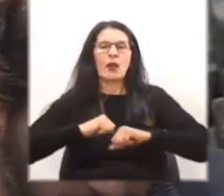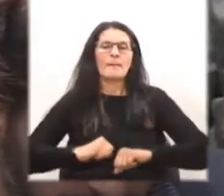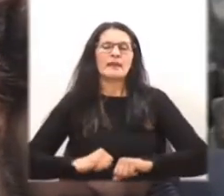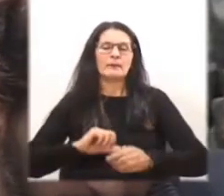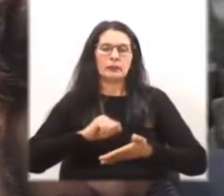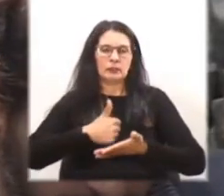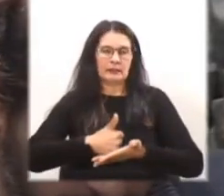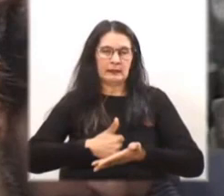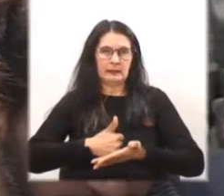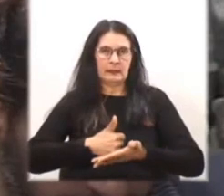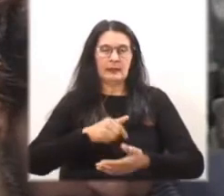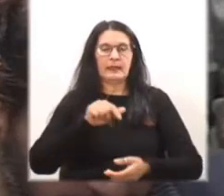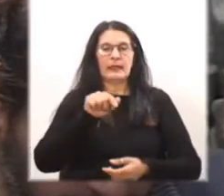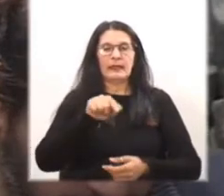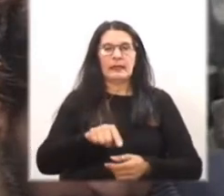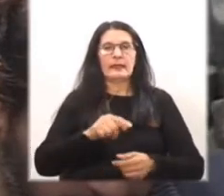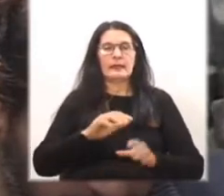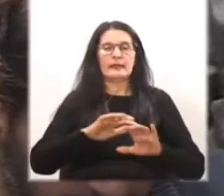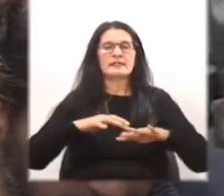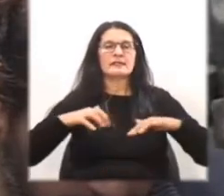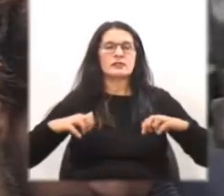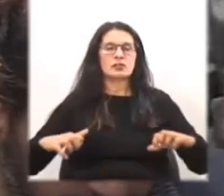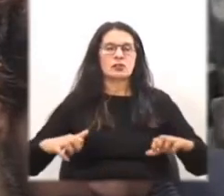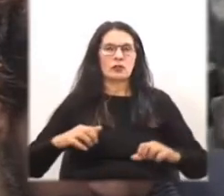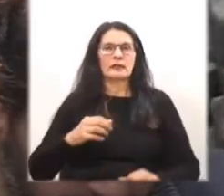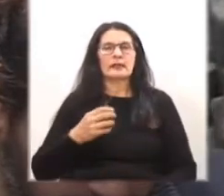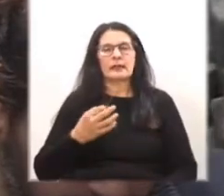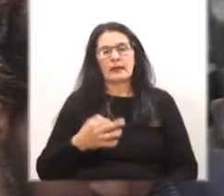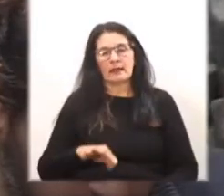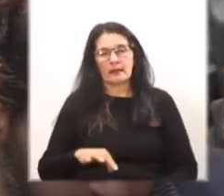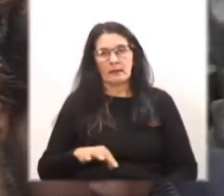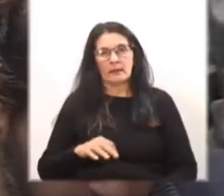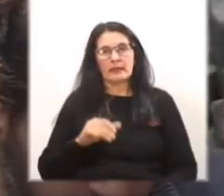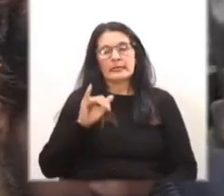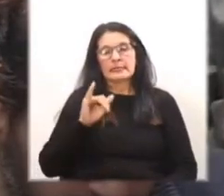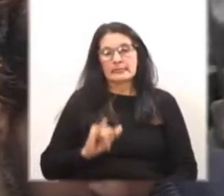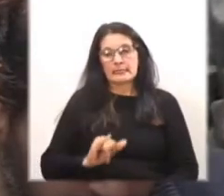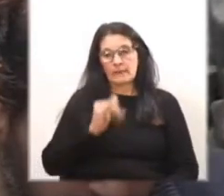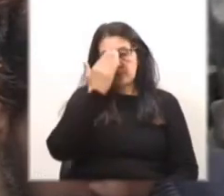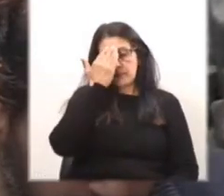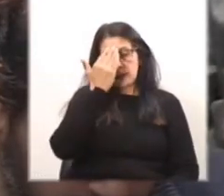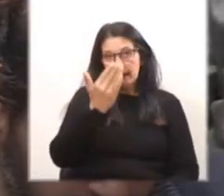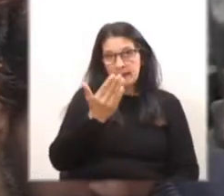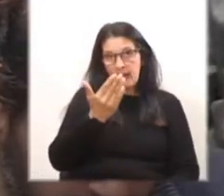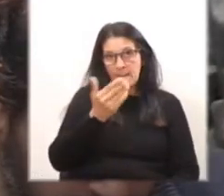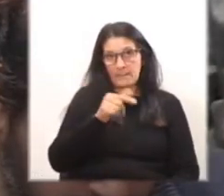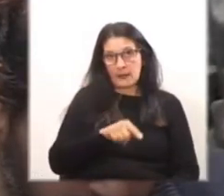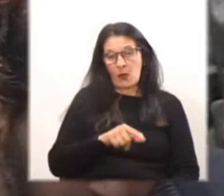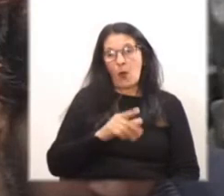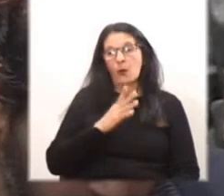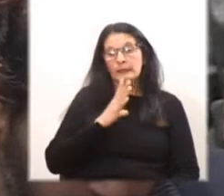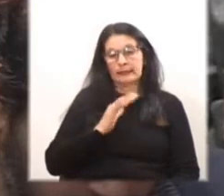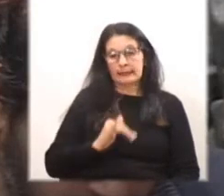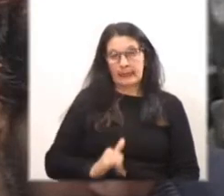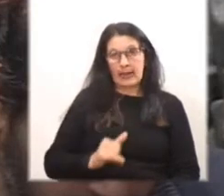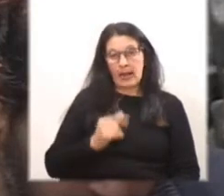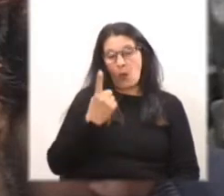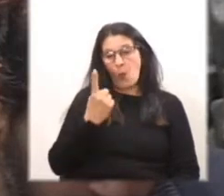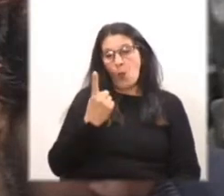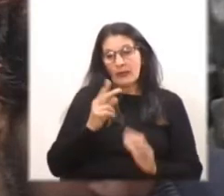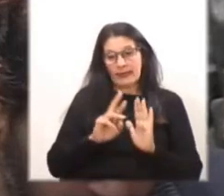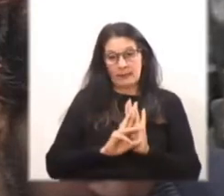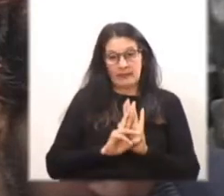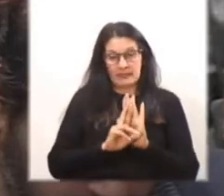presentes en la sesión correspondiente. Si el Frente Amplio hubiese tenido un